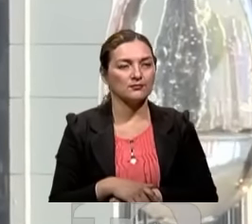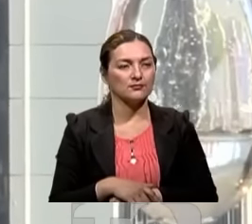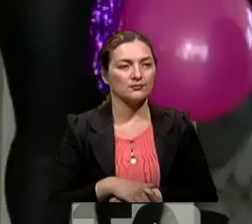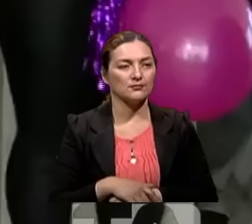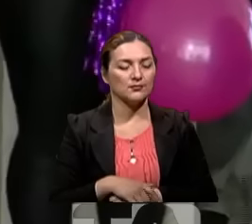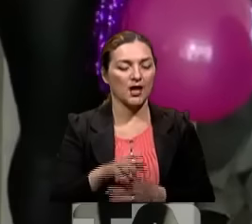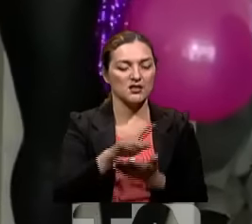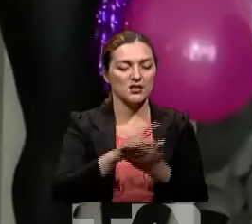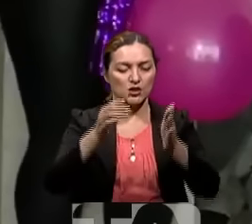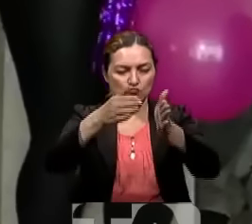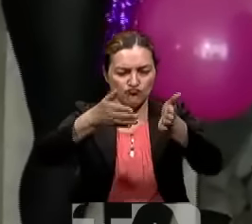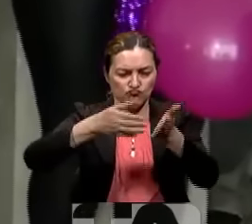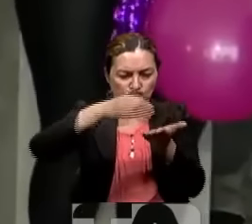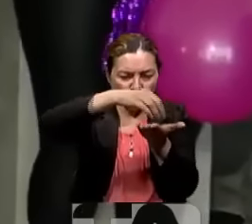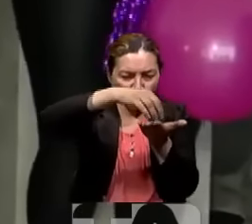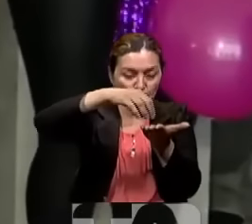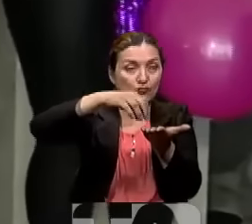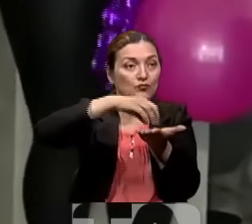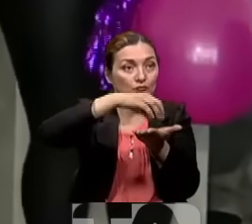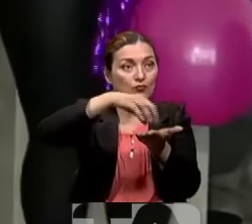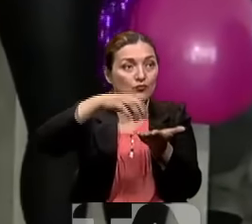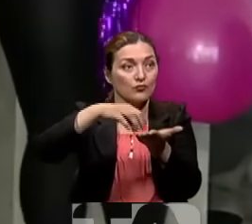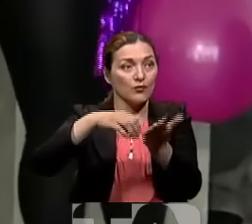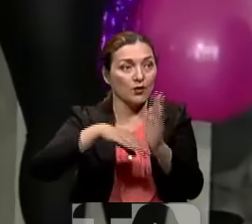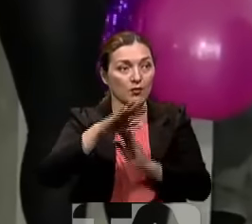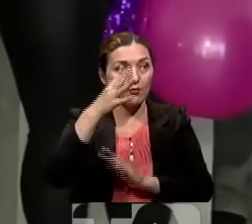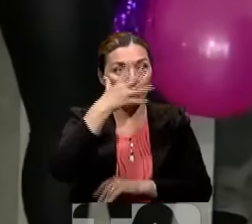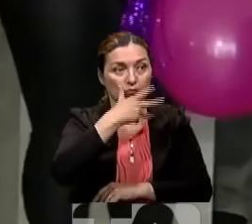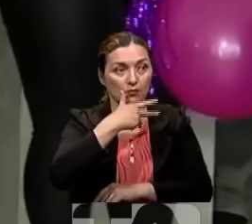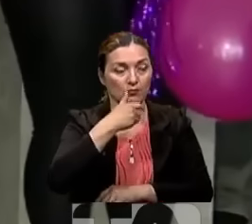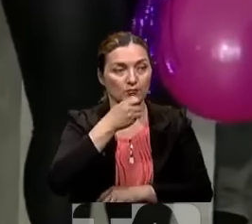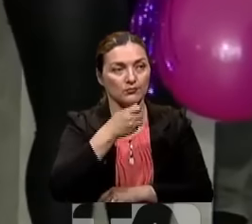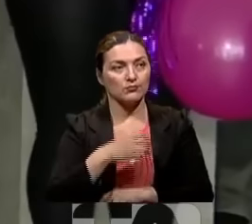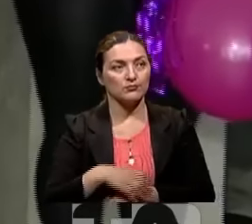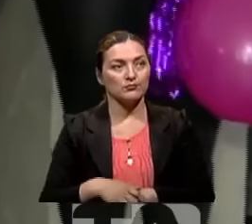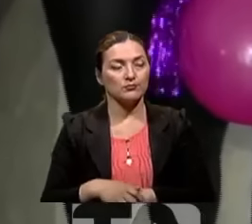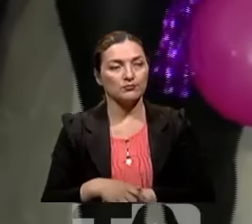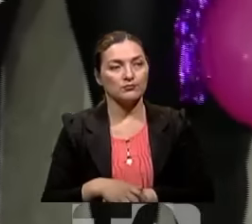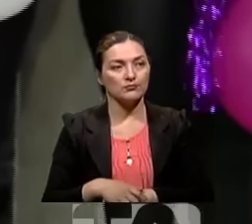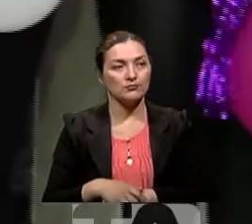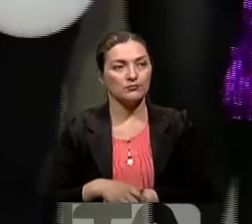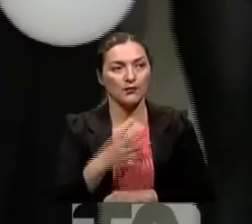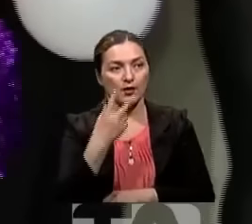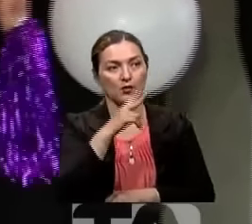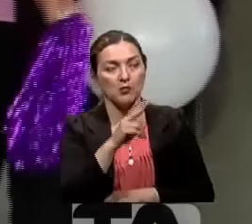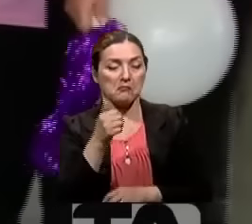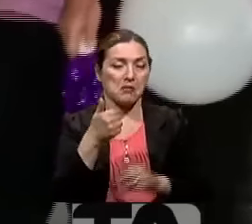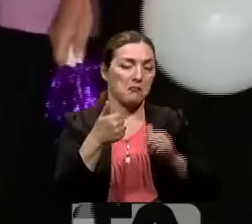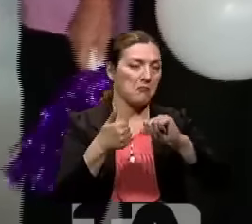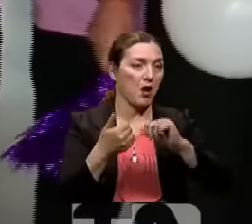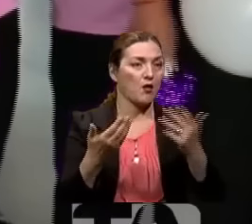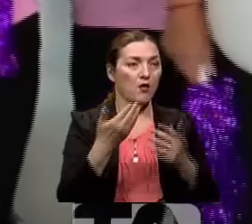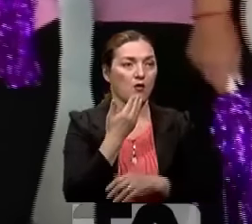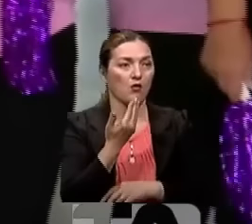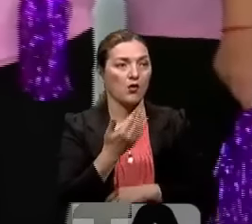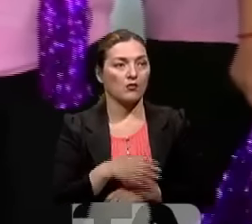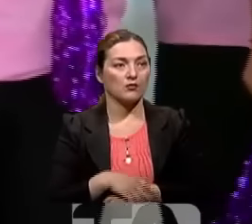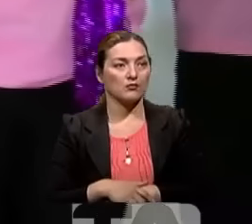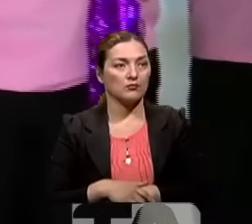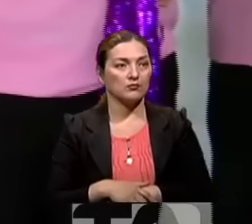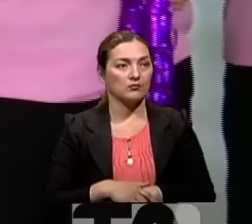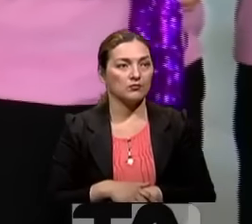diseño. Uh-huh. Recordemos, es el concurso para elegir a la guagua más linda. En torno al diseño, ¿cómo lo viste? ¿Cómo está la presentación de esta guagua? A